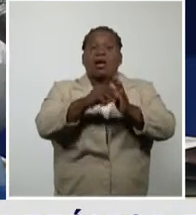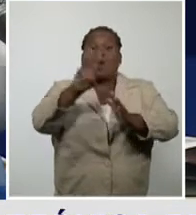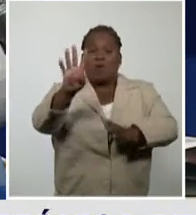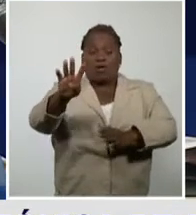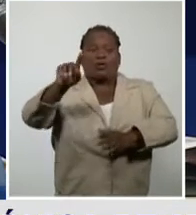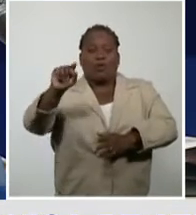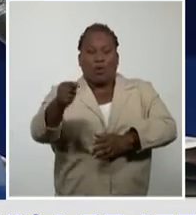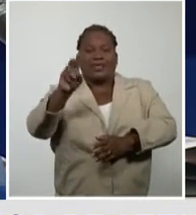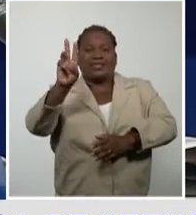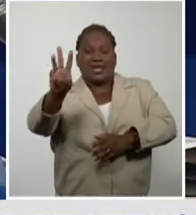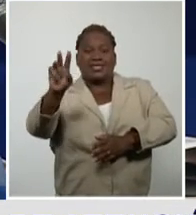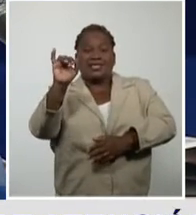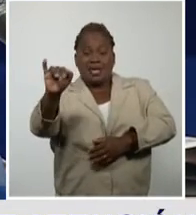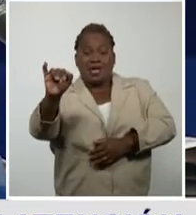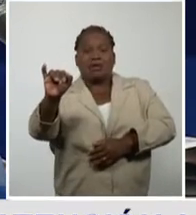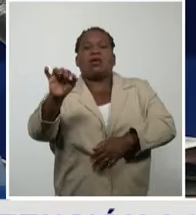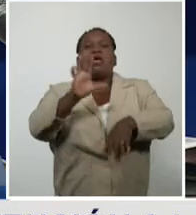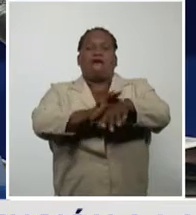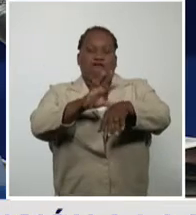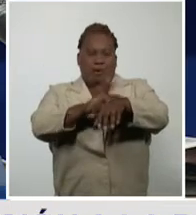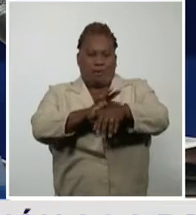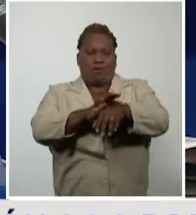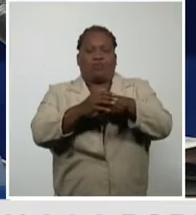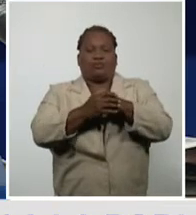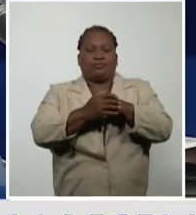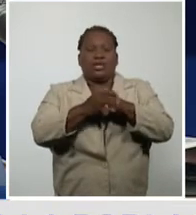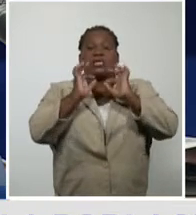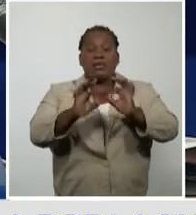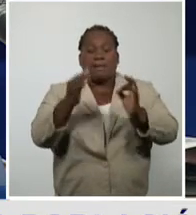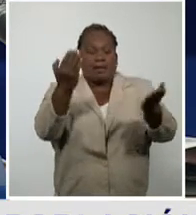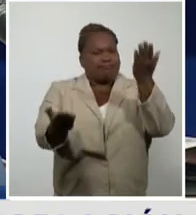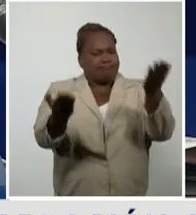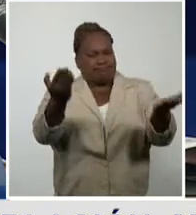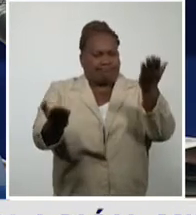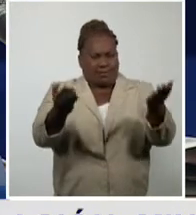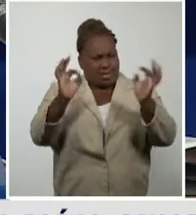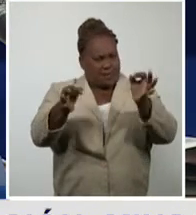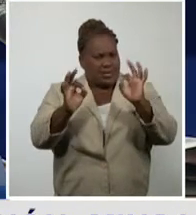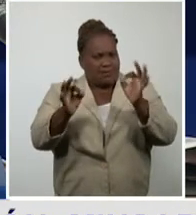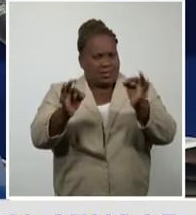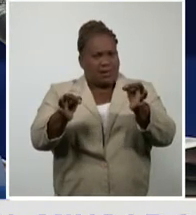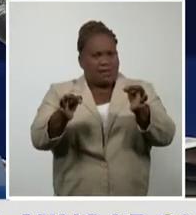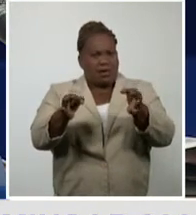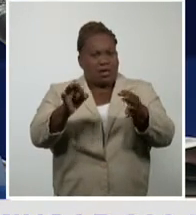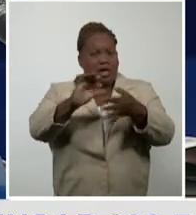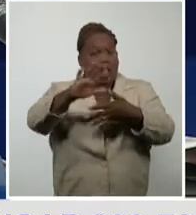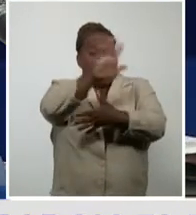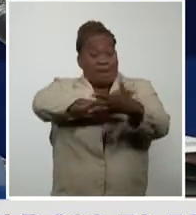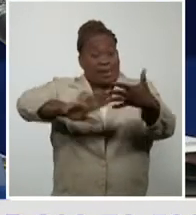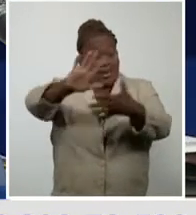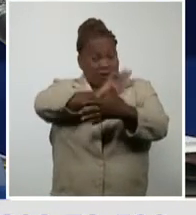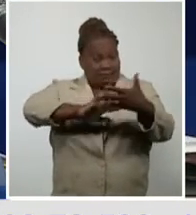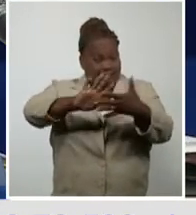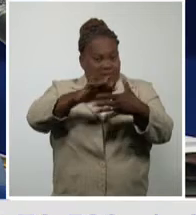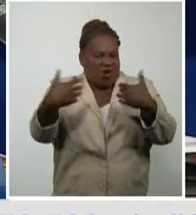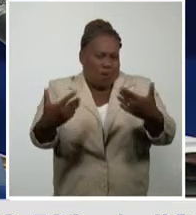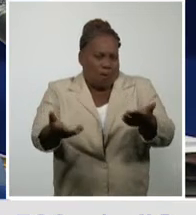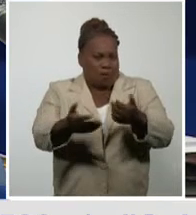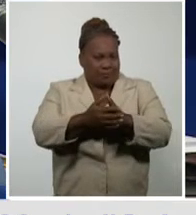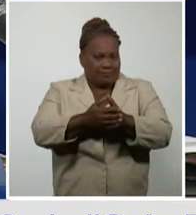4,36% y, como siempre hacemos la comparación con la región de las Américas, en el